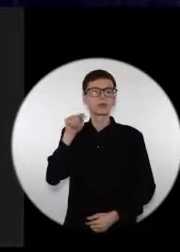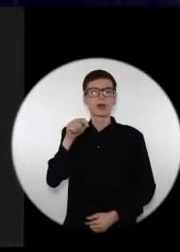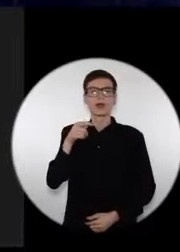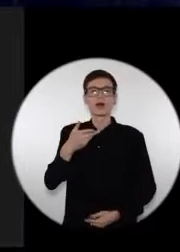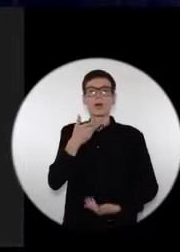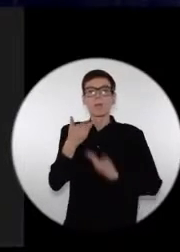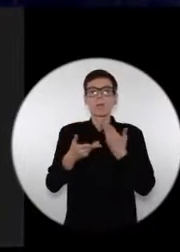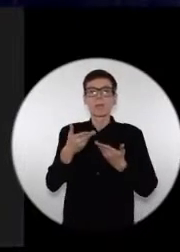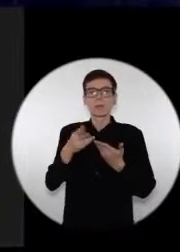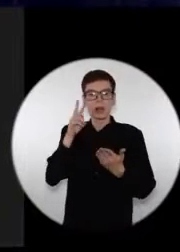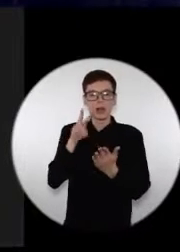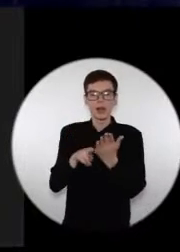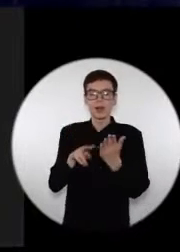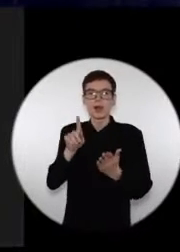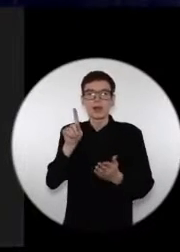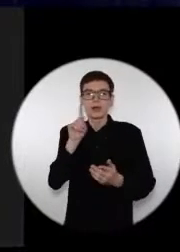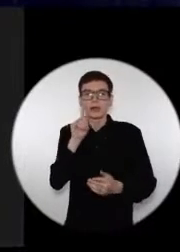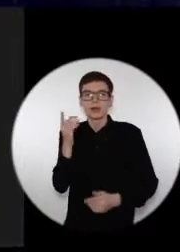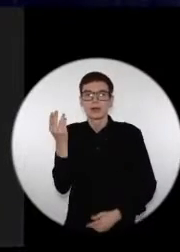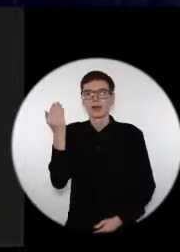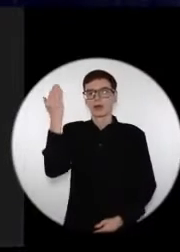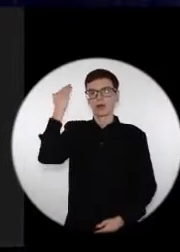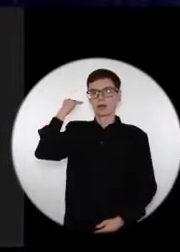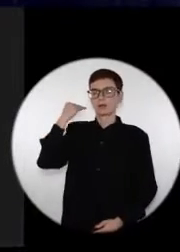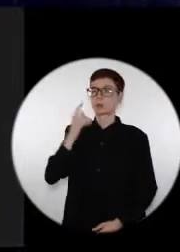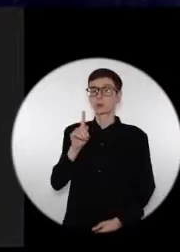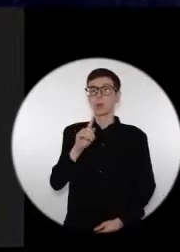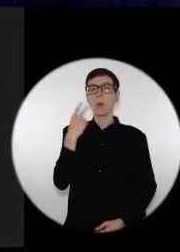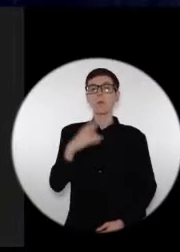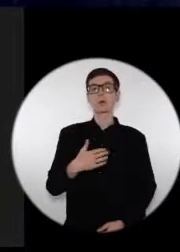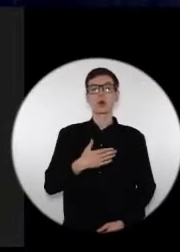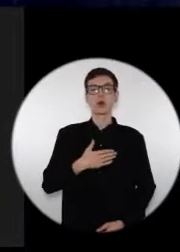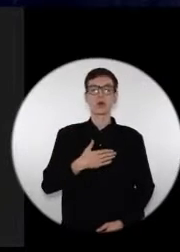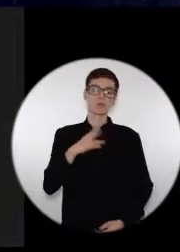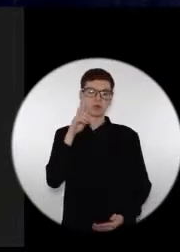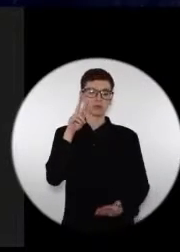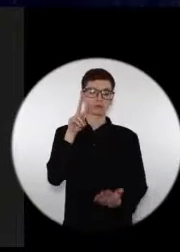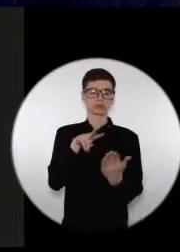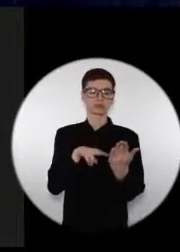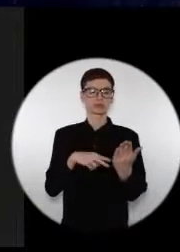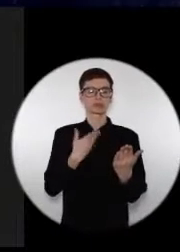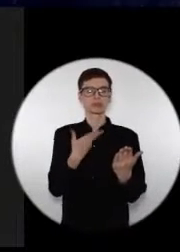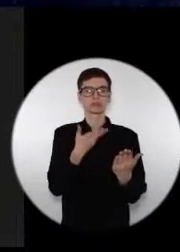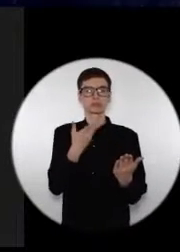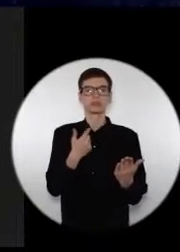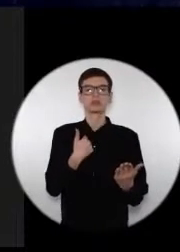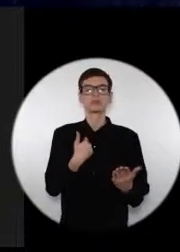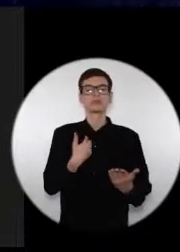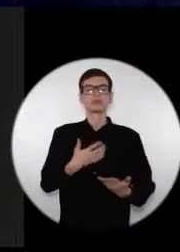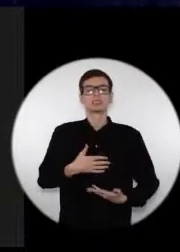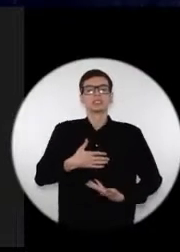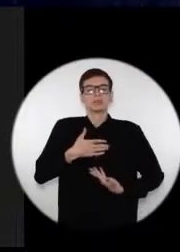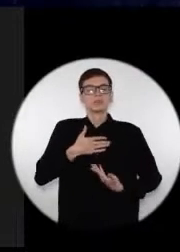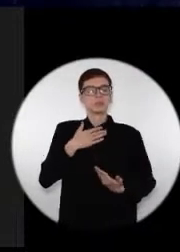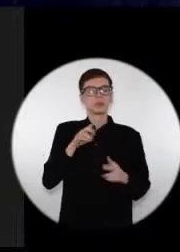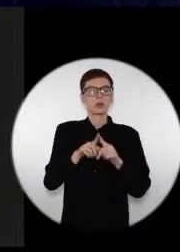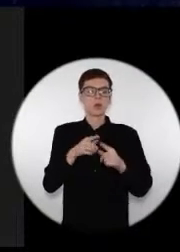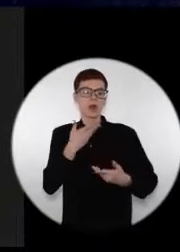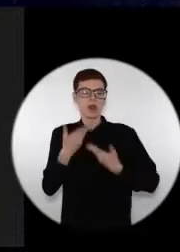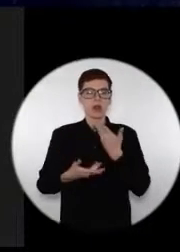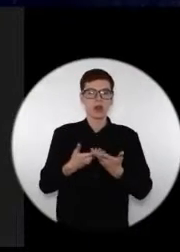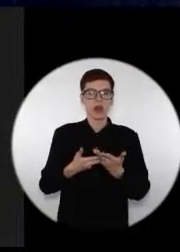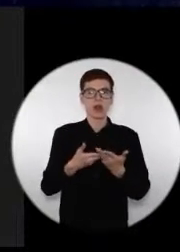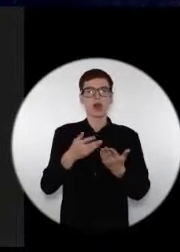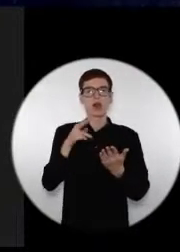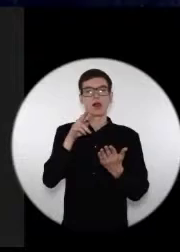lectura de después de la lectura del poeta antes yo creo que él hace su propia lectura y con